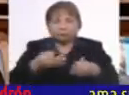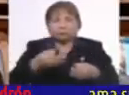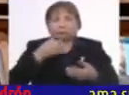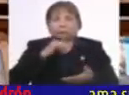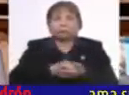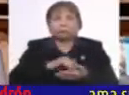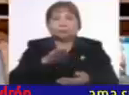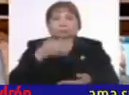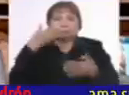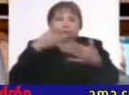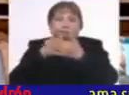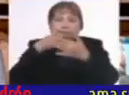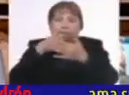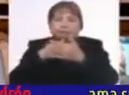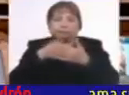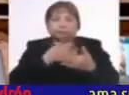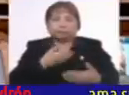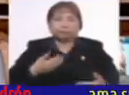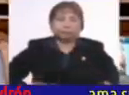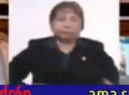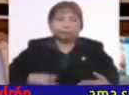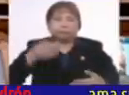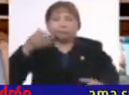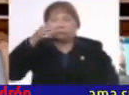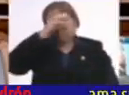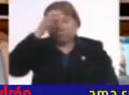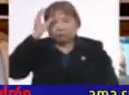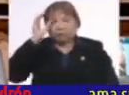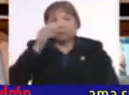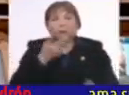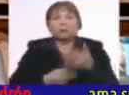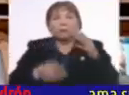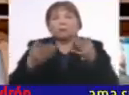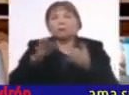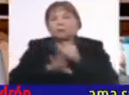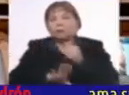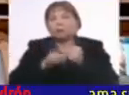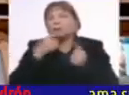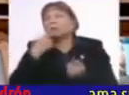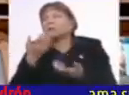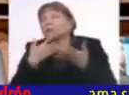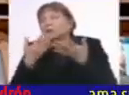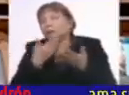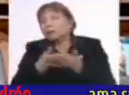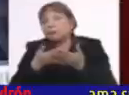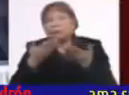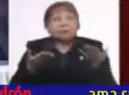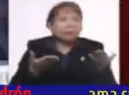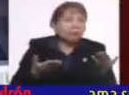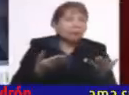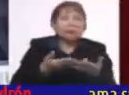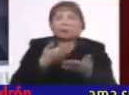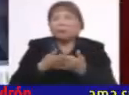que hay obstrucción de parte del gobierno es en el castillo en que se basa usted en eso tiene usted algún elemento